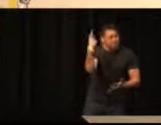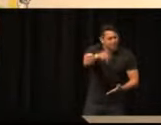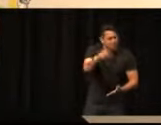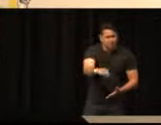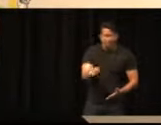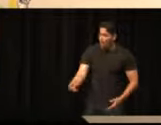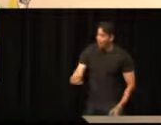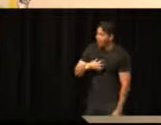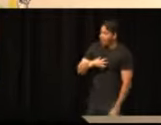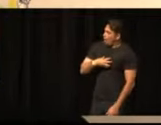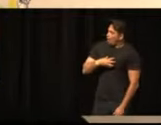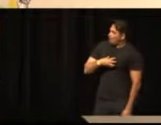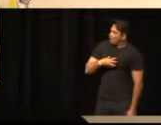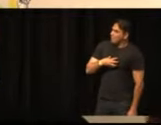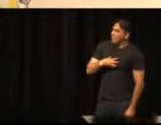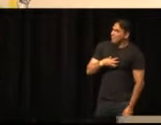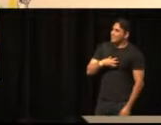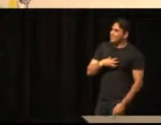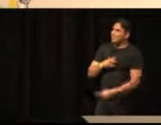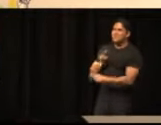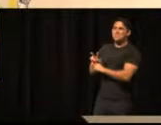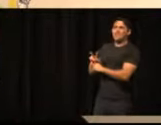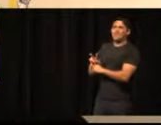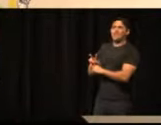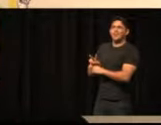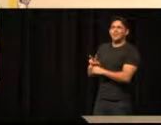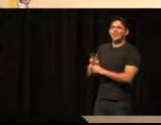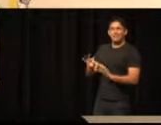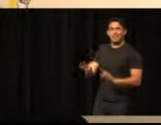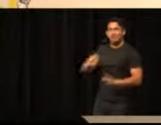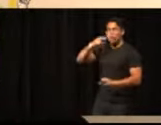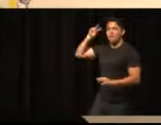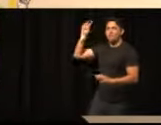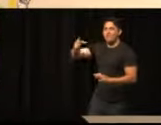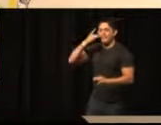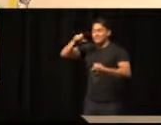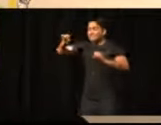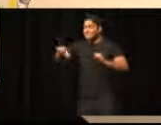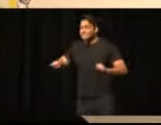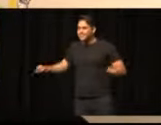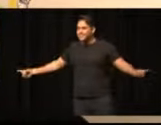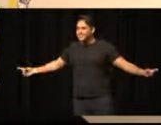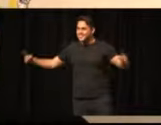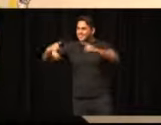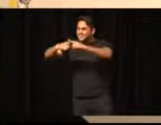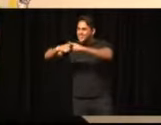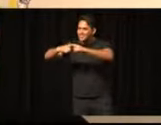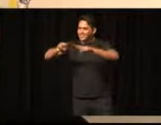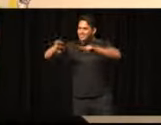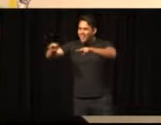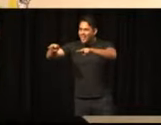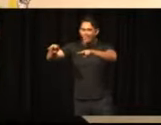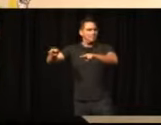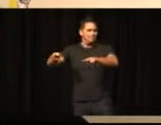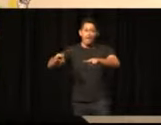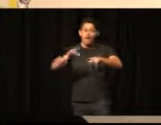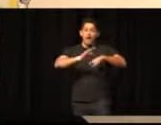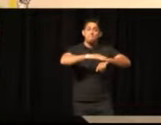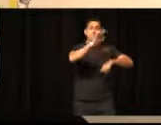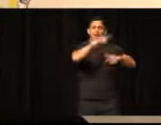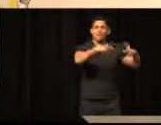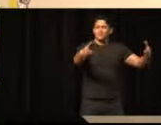a personas para que participan, tienen ilusión de que va a haber un juego, cuando la gran mayoría